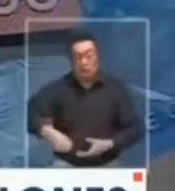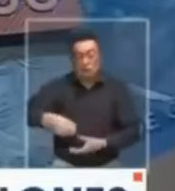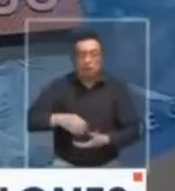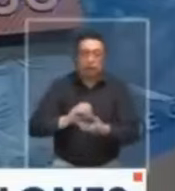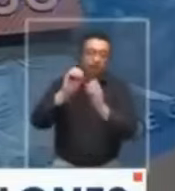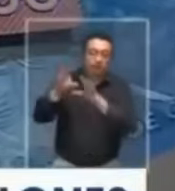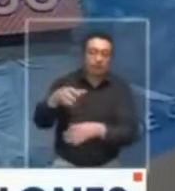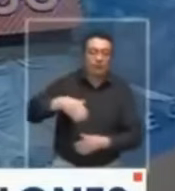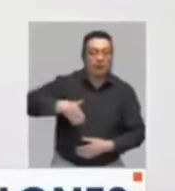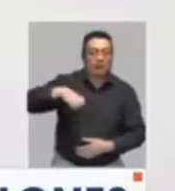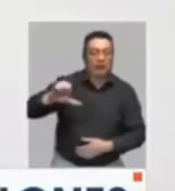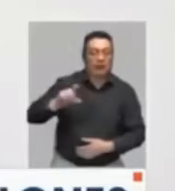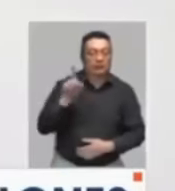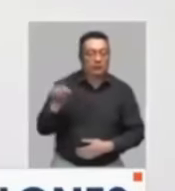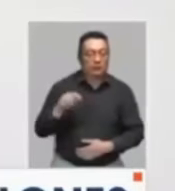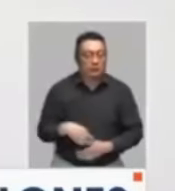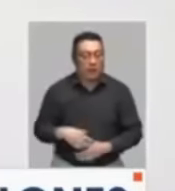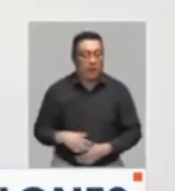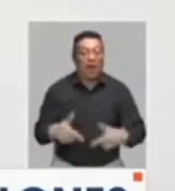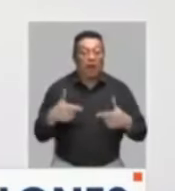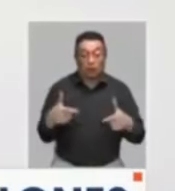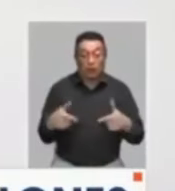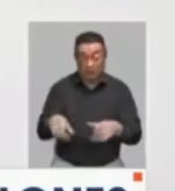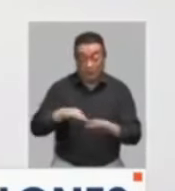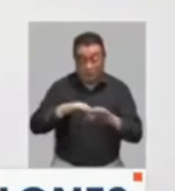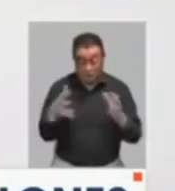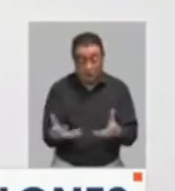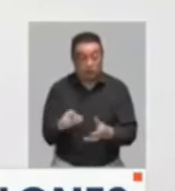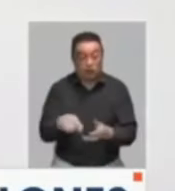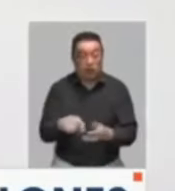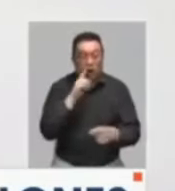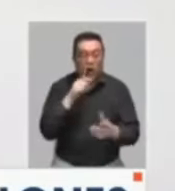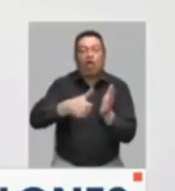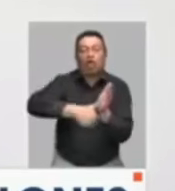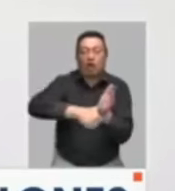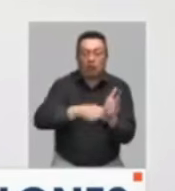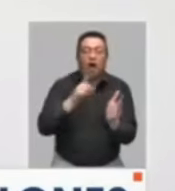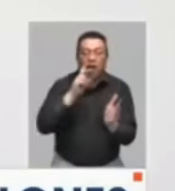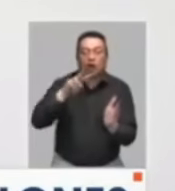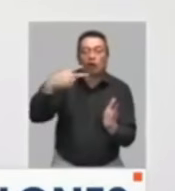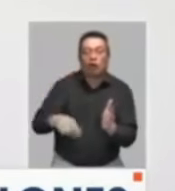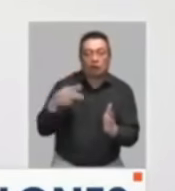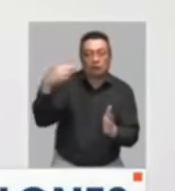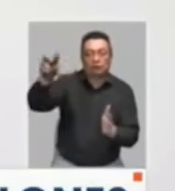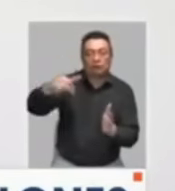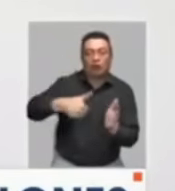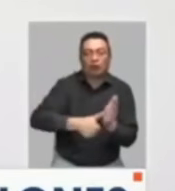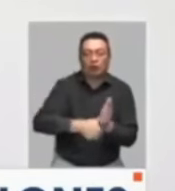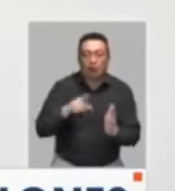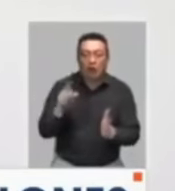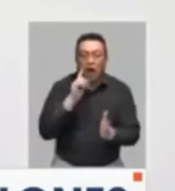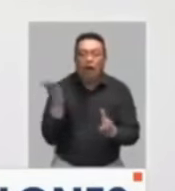policía de investigaciones. Por suerte, en el mismo bolso donde estaba el dinero estaba la documentación del propietario, así es que con